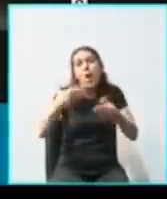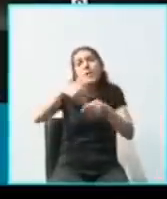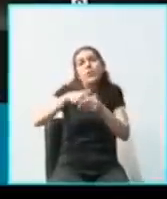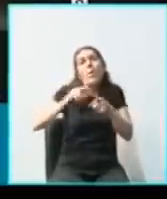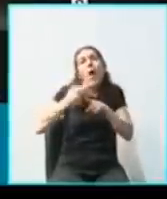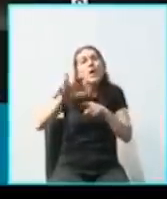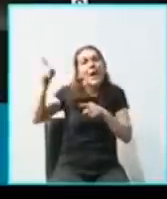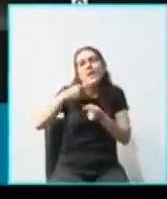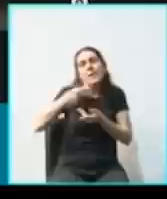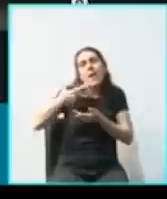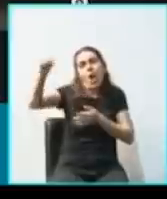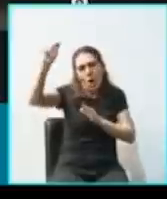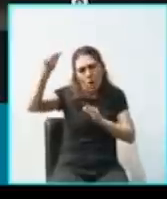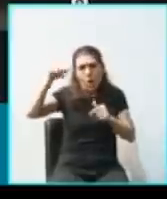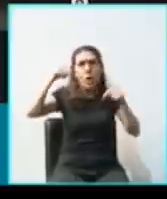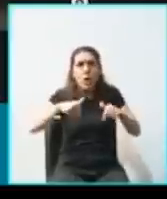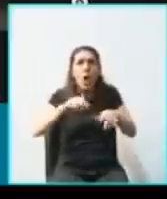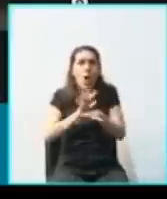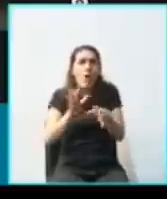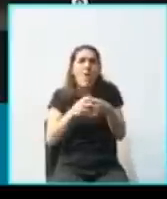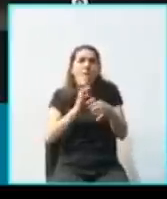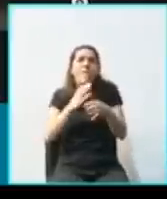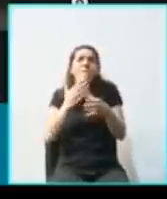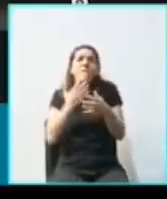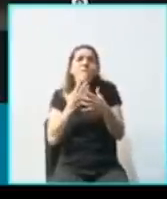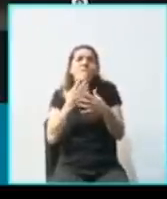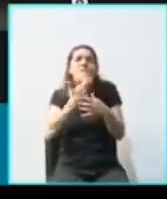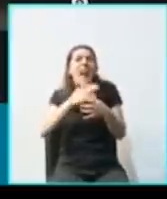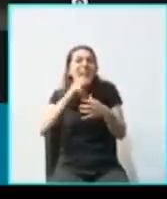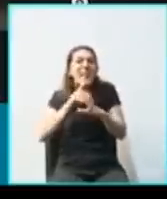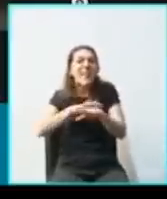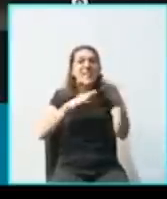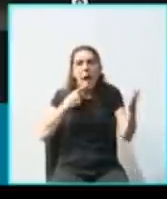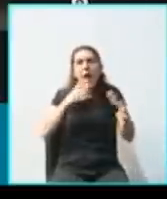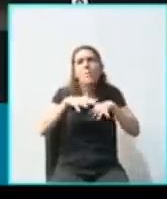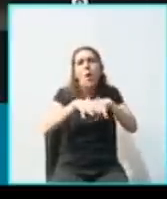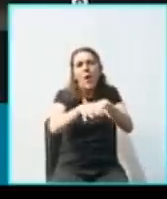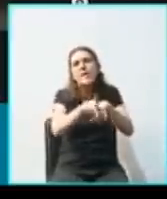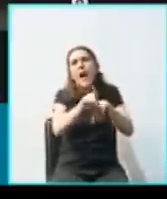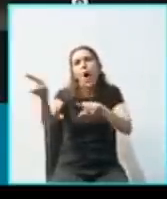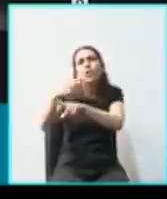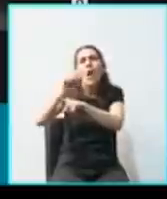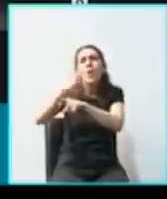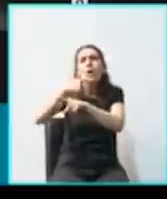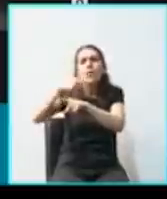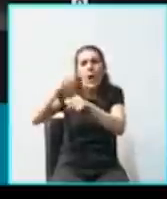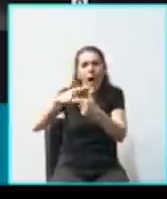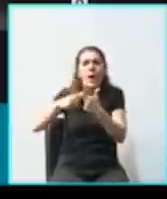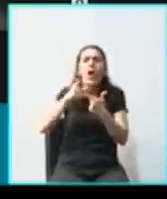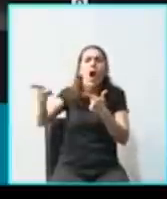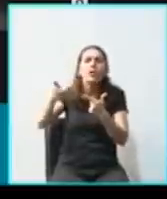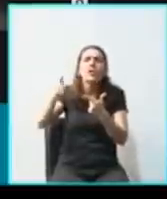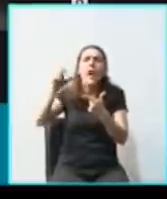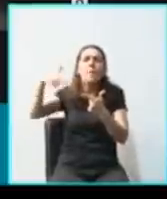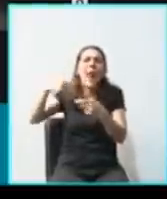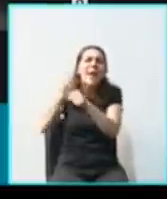política y vamos a llamar hoy, y el Frente de Izquierda va a estar movilizado hoy, contra Bolsonaro en Argentina, contra el plan de guerra de Macri, contra el plan